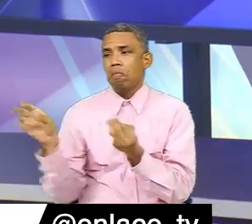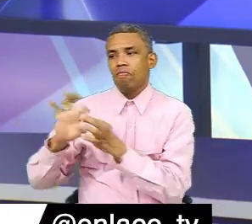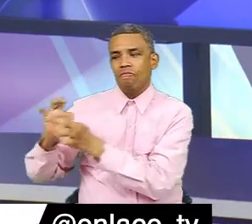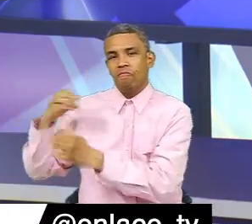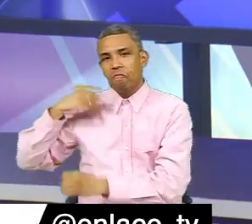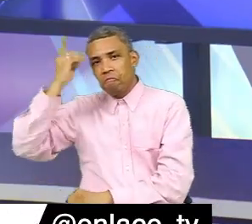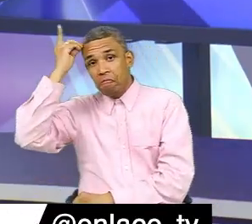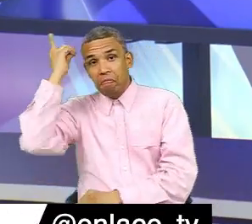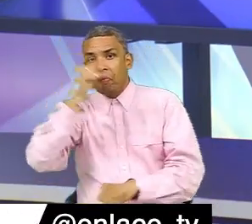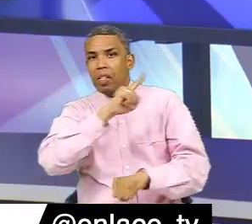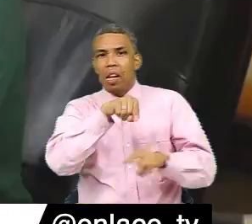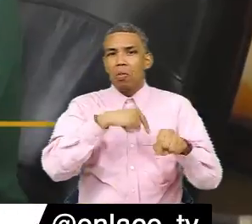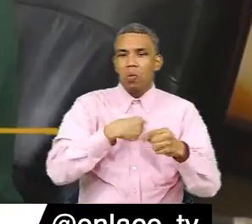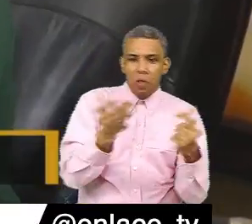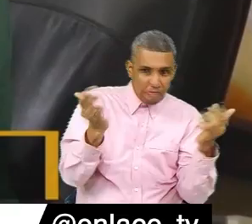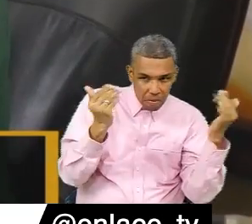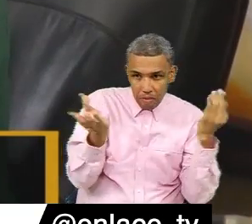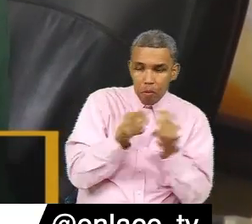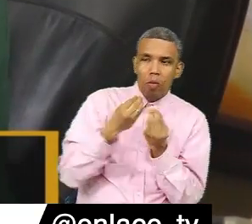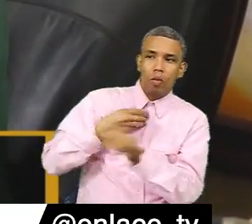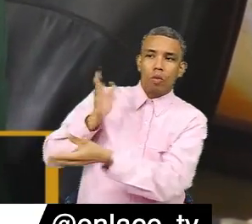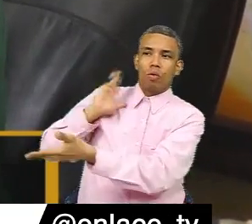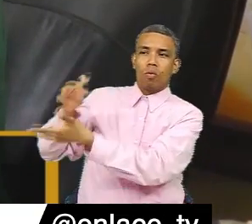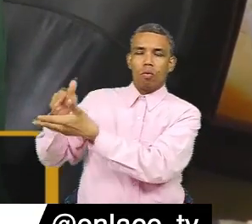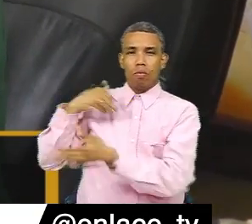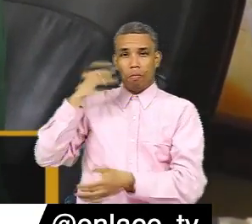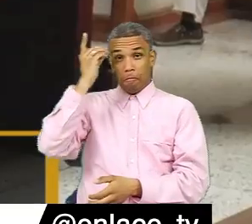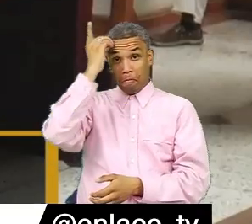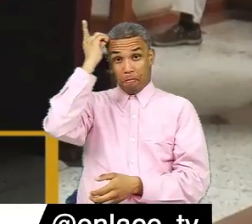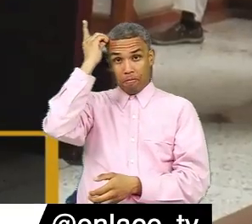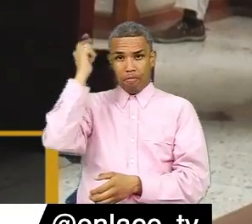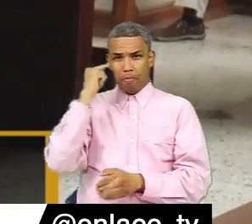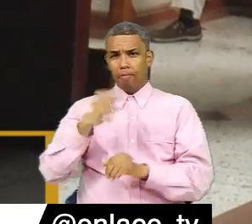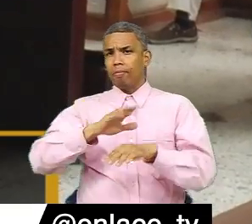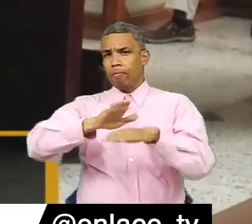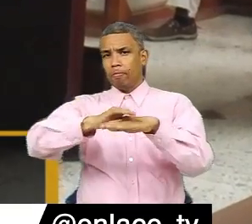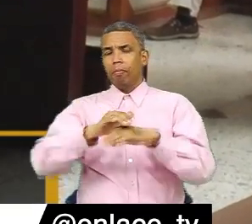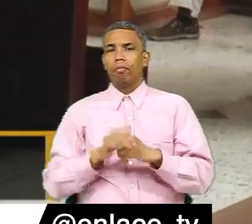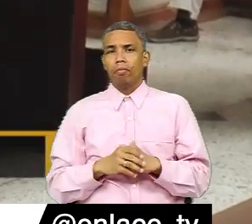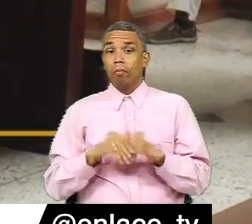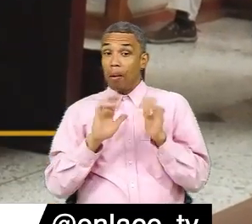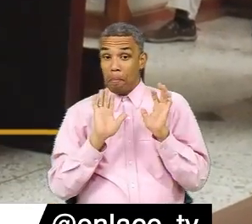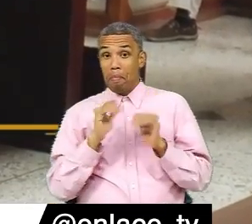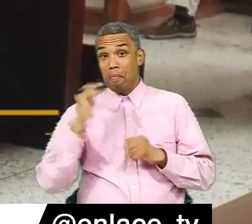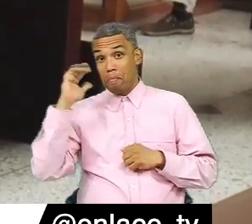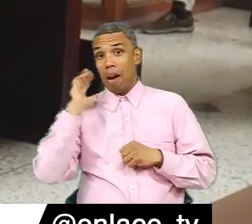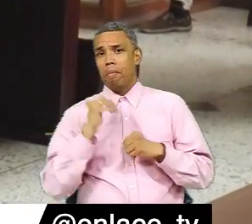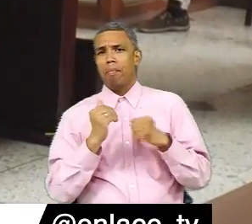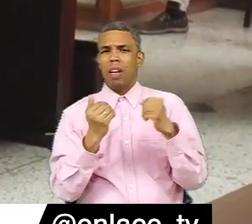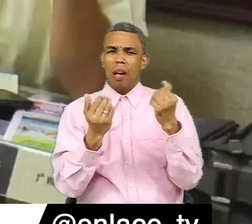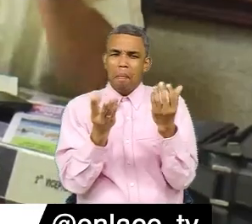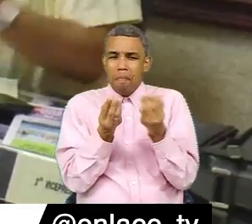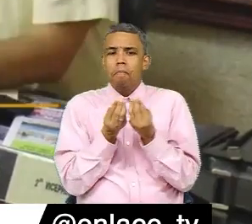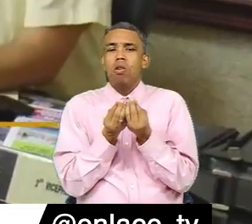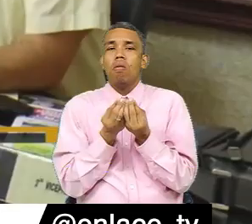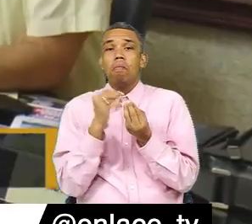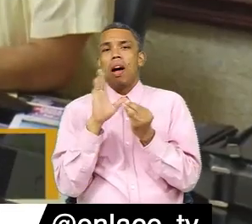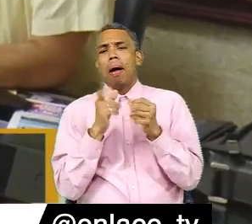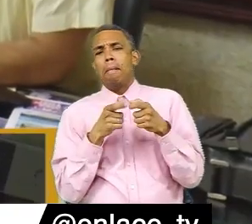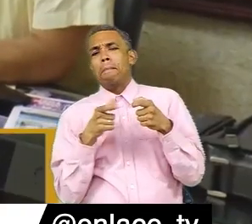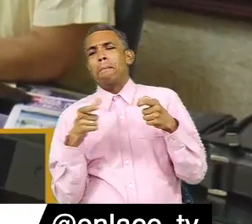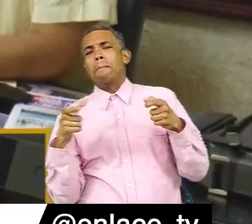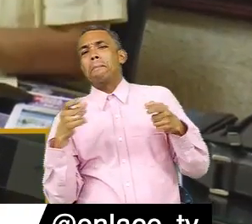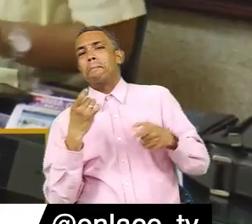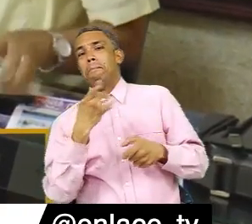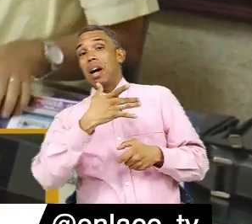ciudad. Aunque dijo que siguen las mismas mayorías en el Consejo Municipal, Arnache se mostró sorprendido por estas que, según